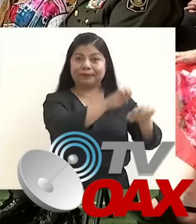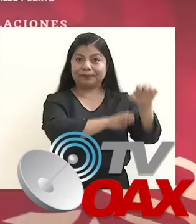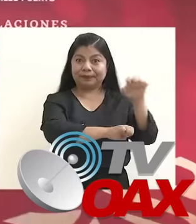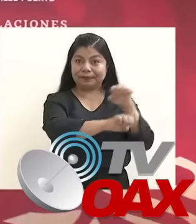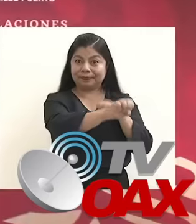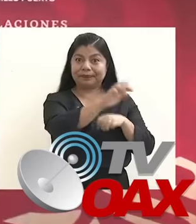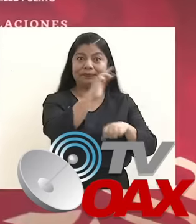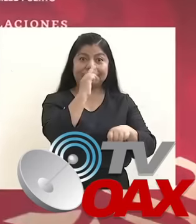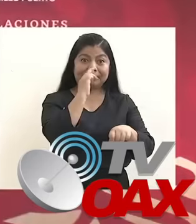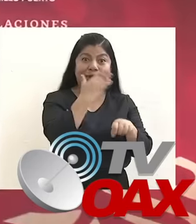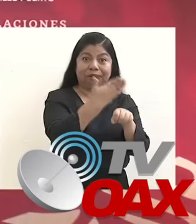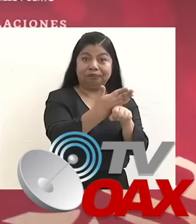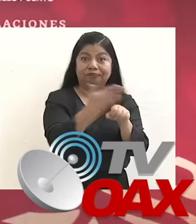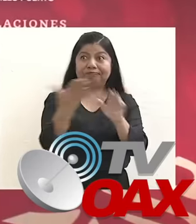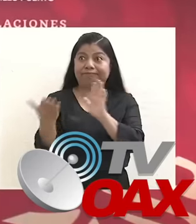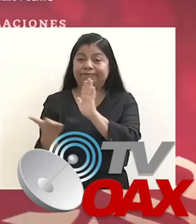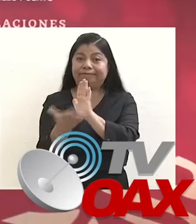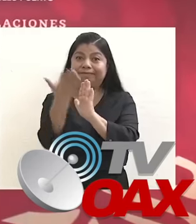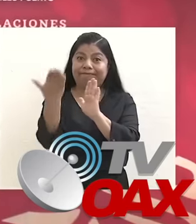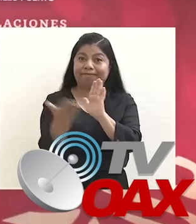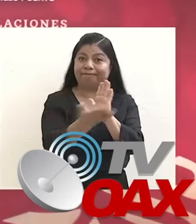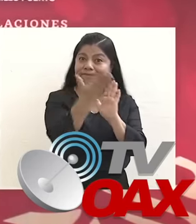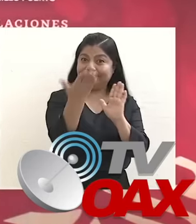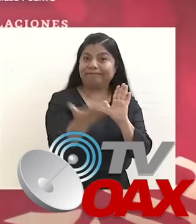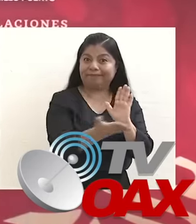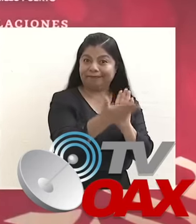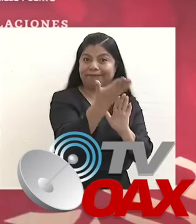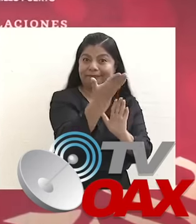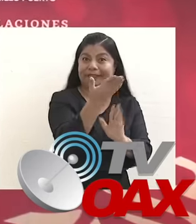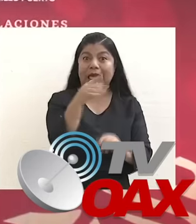constructoras que trabajaron